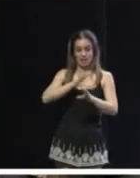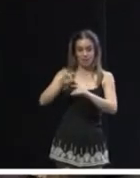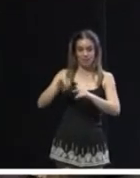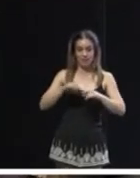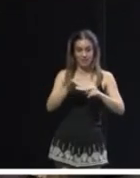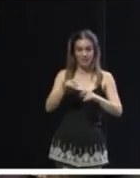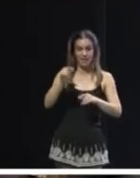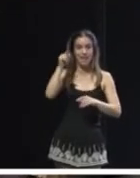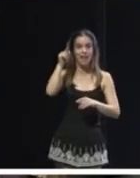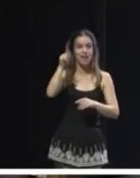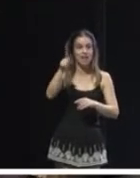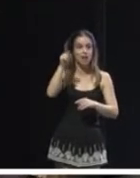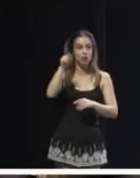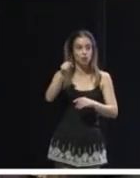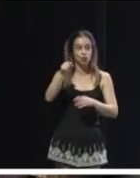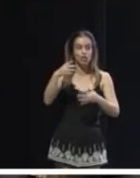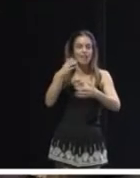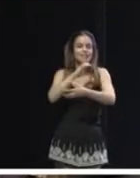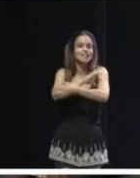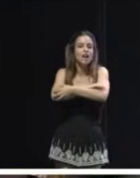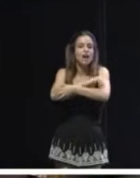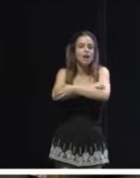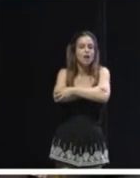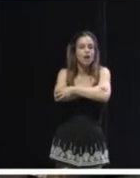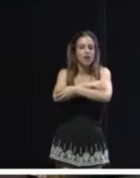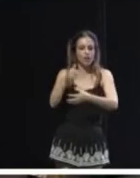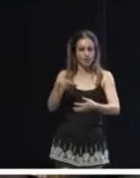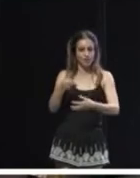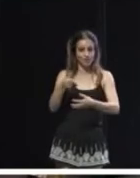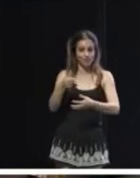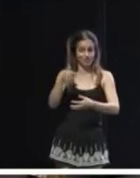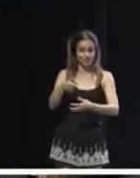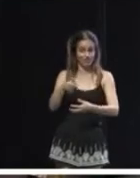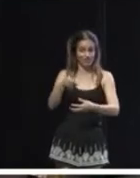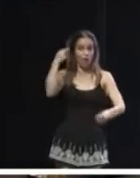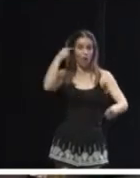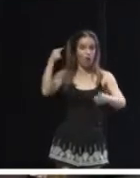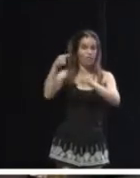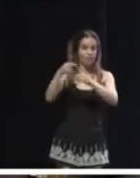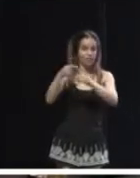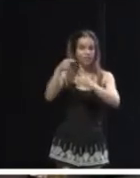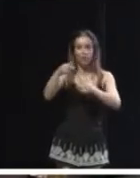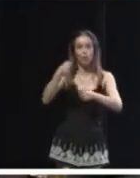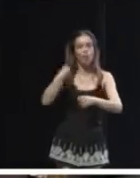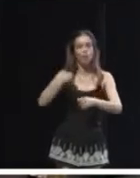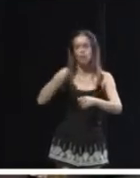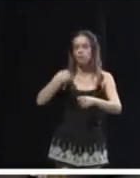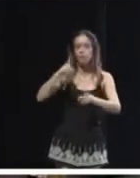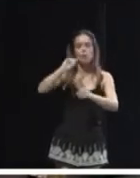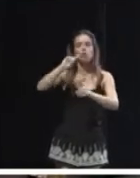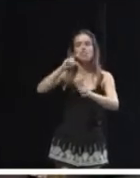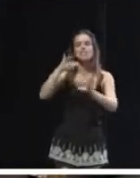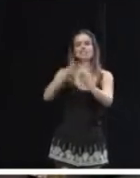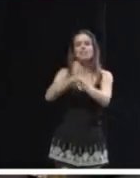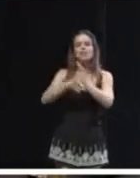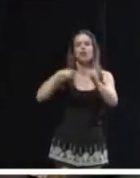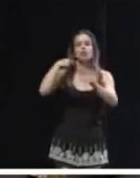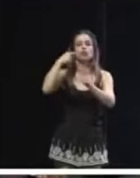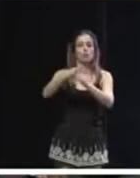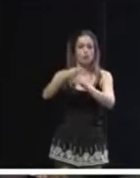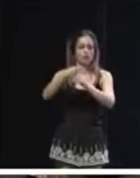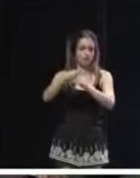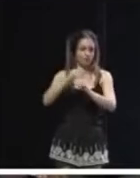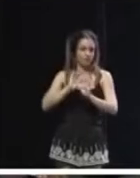tuya se abracen. De esto va Sumar. De esto va Sumar.